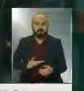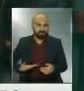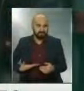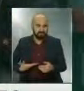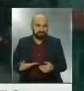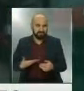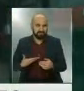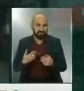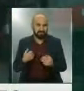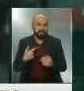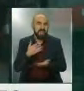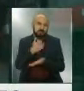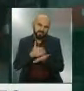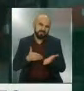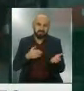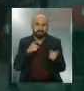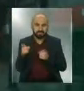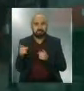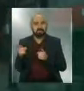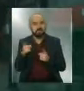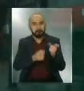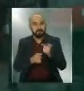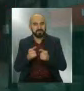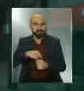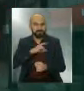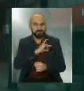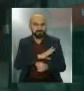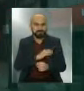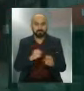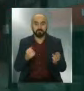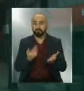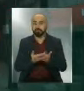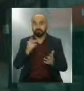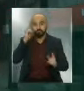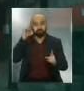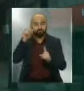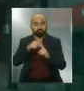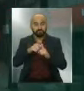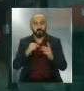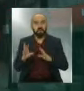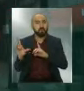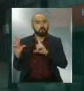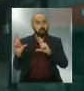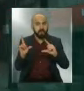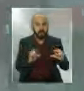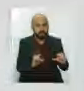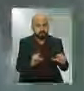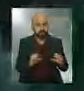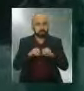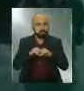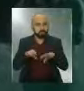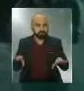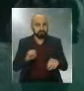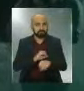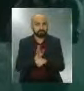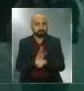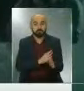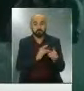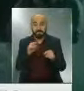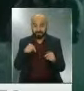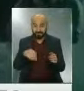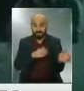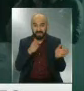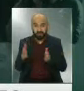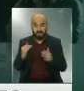país. Movilidad limitada para disminuir al mínimo la interacción y propagación del virus. En esta etapa se levantará